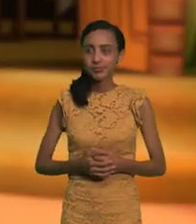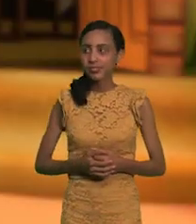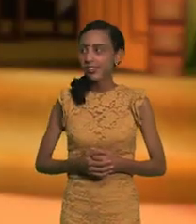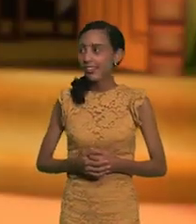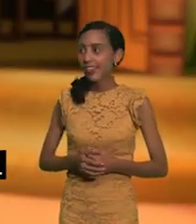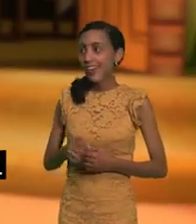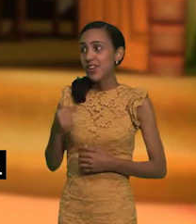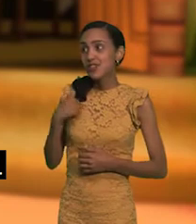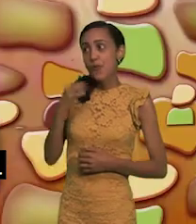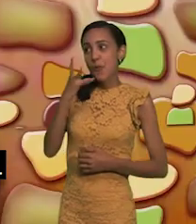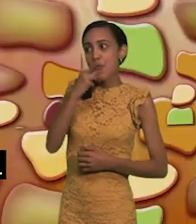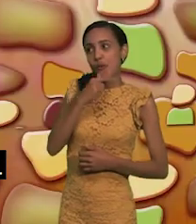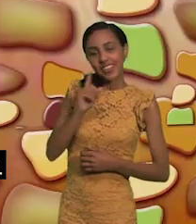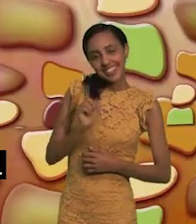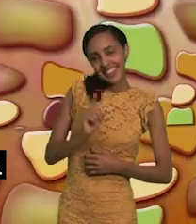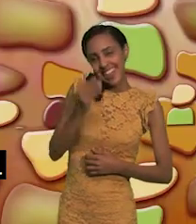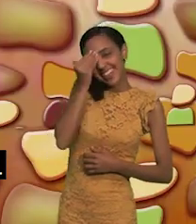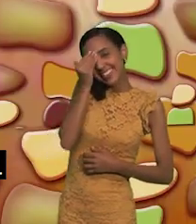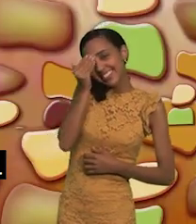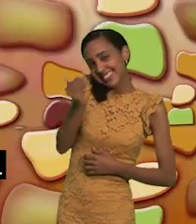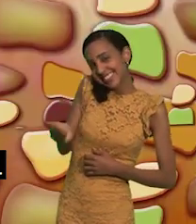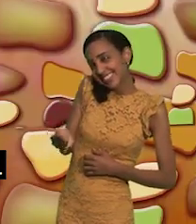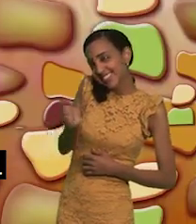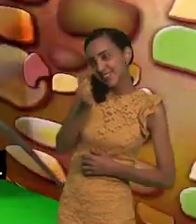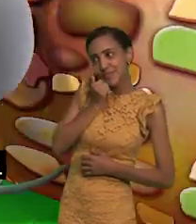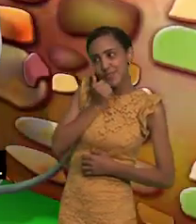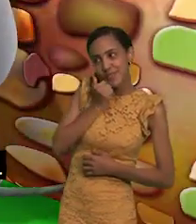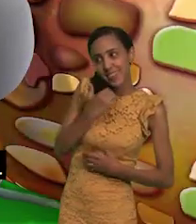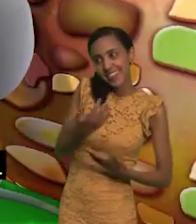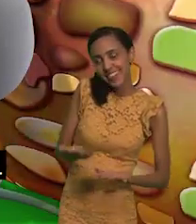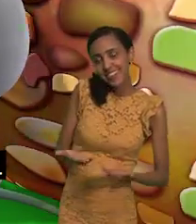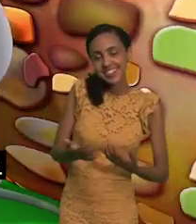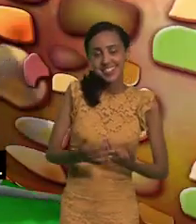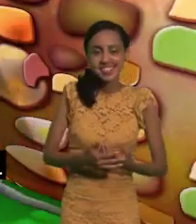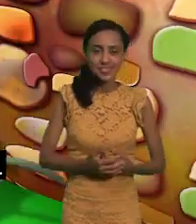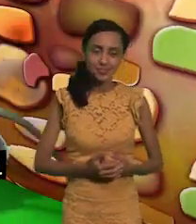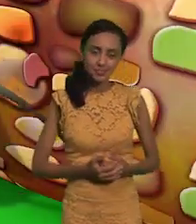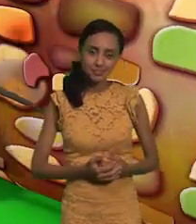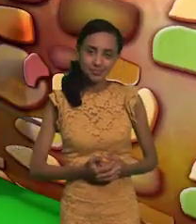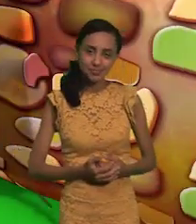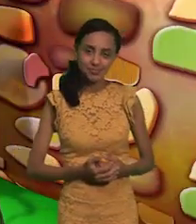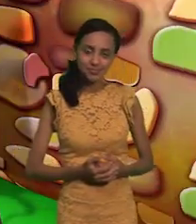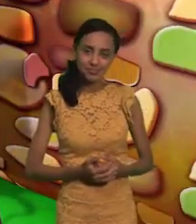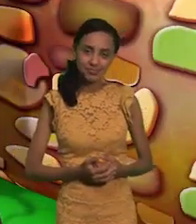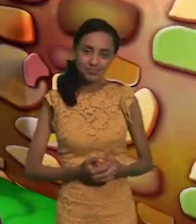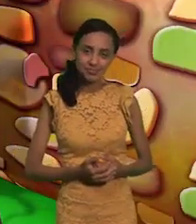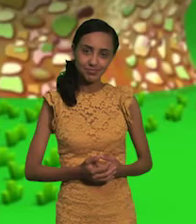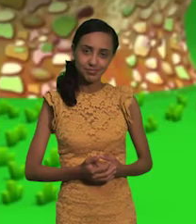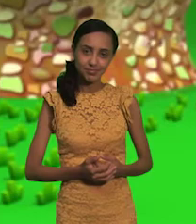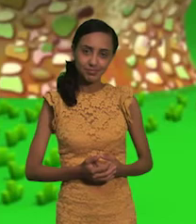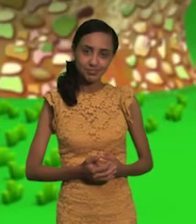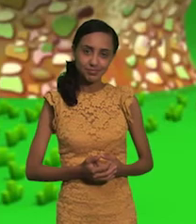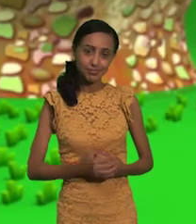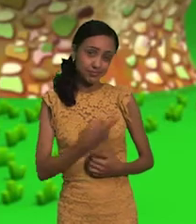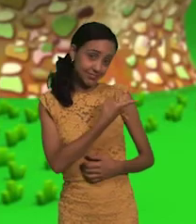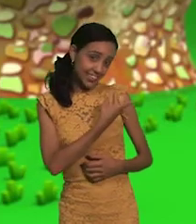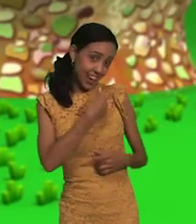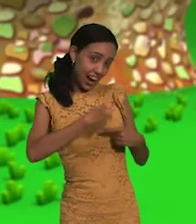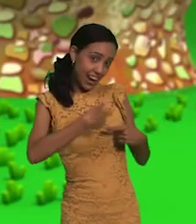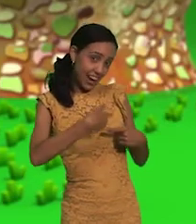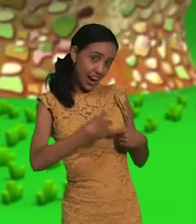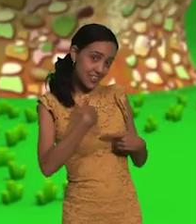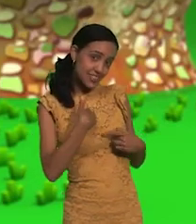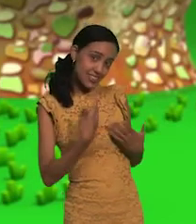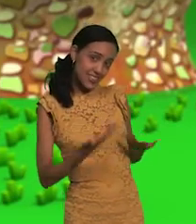Ay, cómo no soy bonita Te lo agradezco más ¿Te quieres